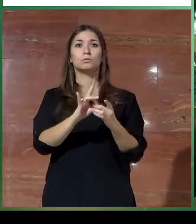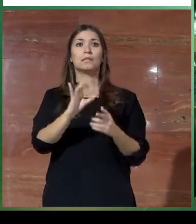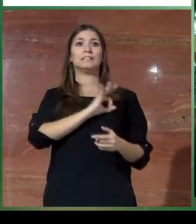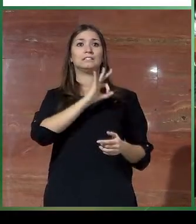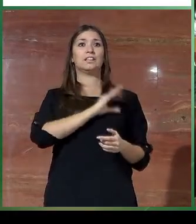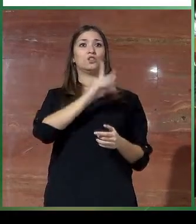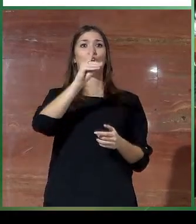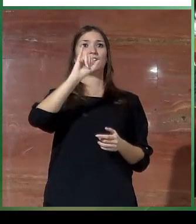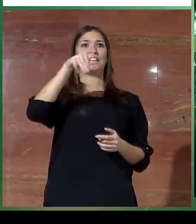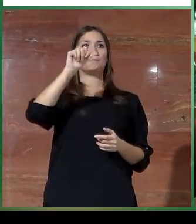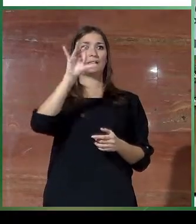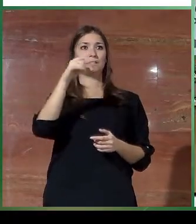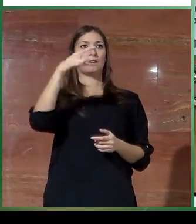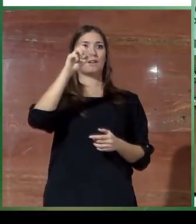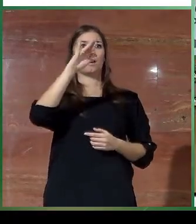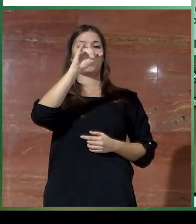Dimas García,